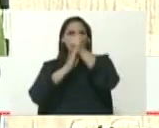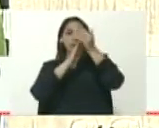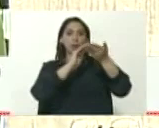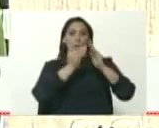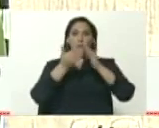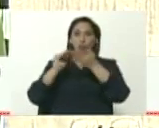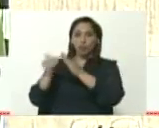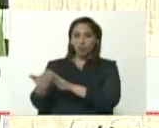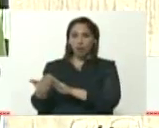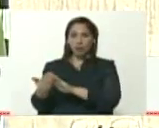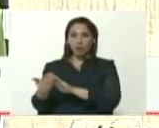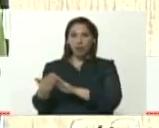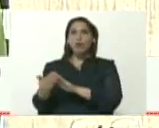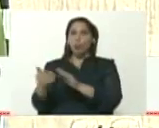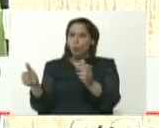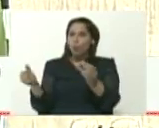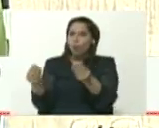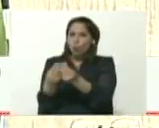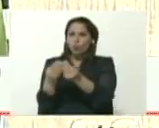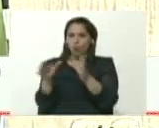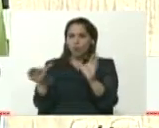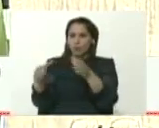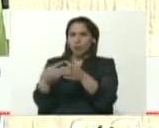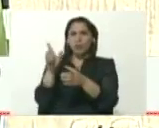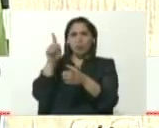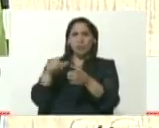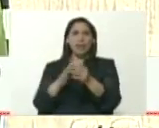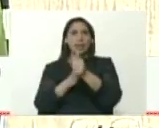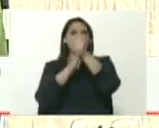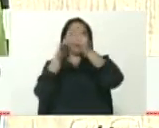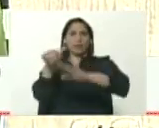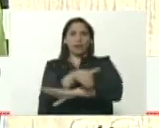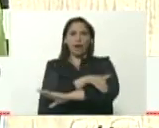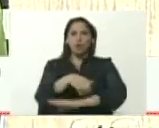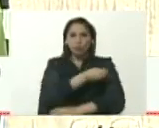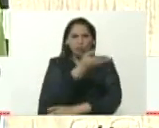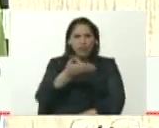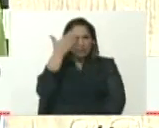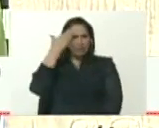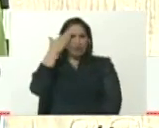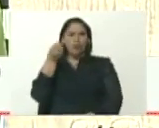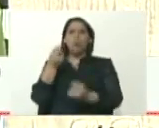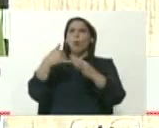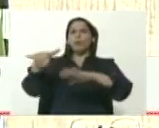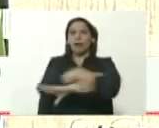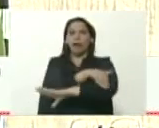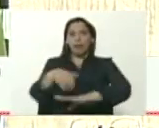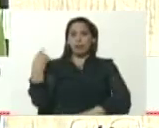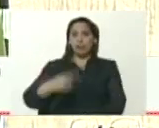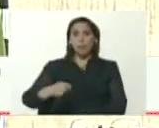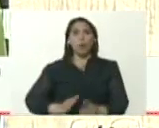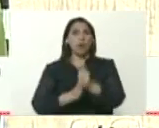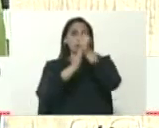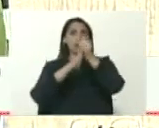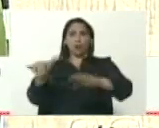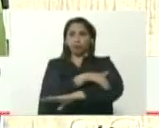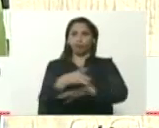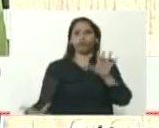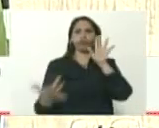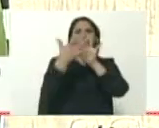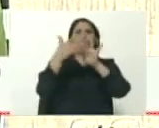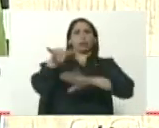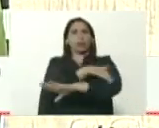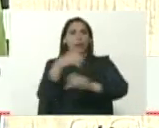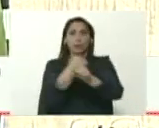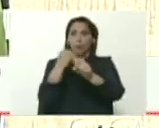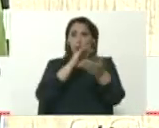comunidades con su equipo y líderes de calle. ¿Ustedes saben cuántas calles tenemos líderes directamente en la calle trabajando con la